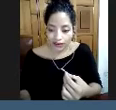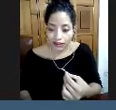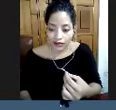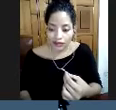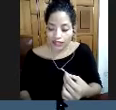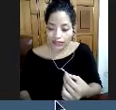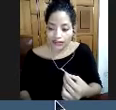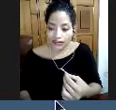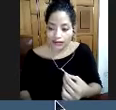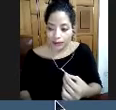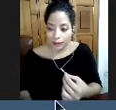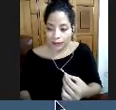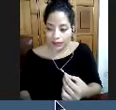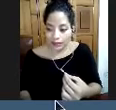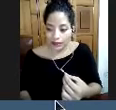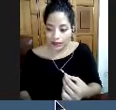Si no,